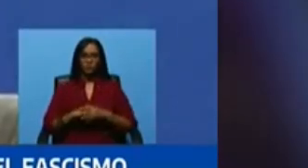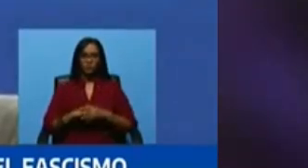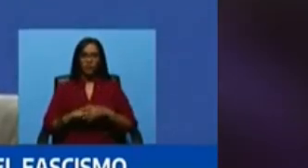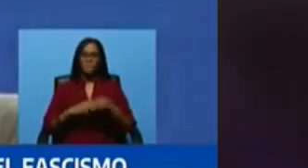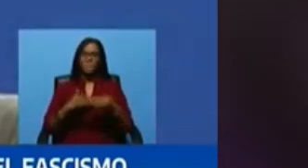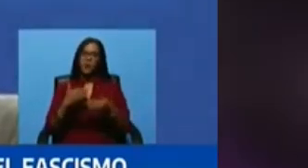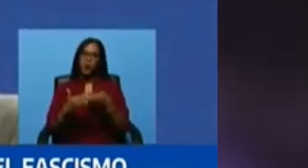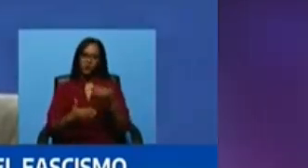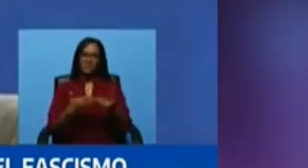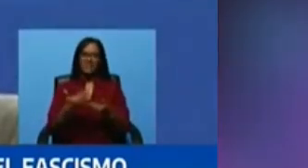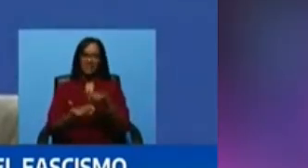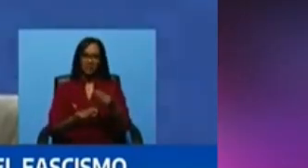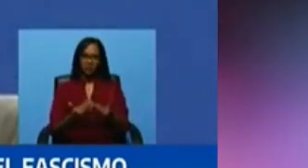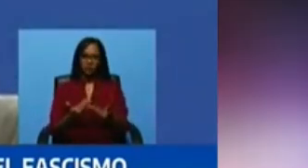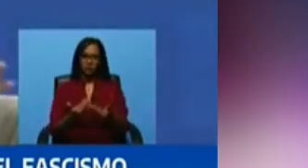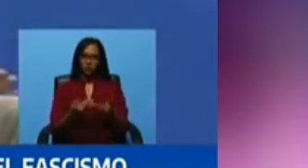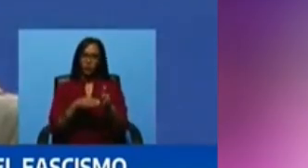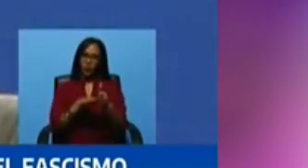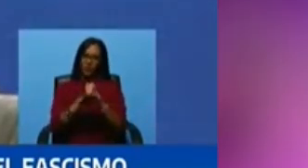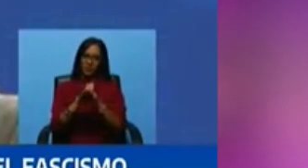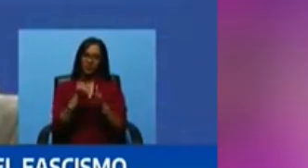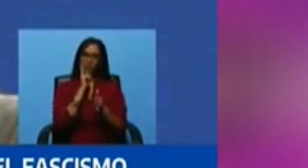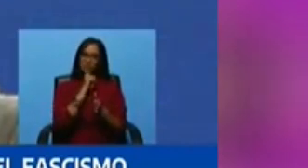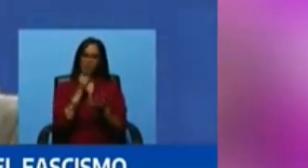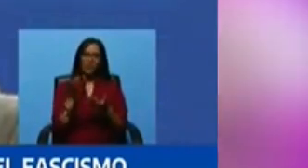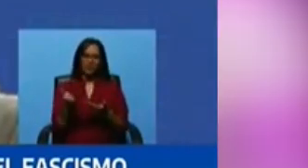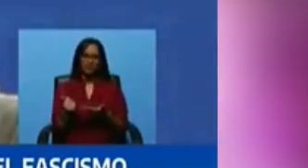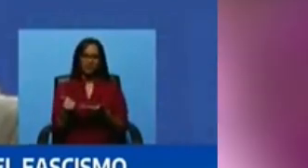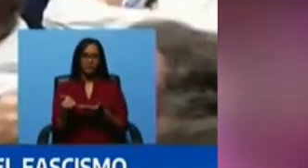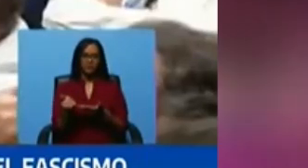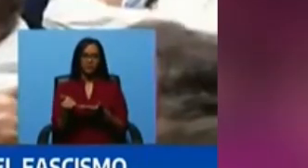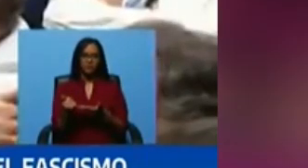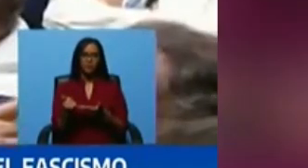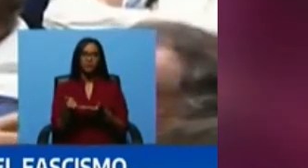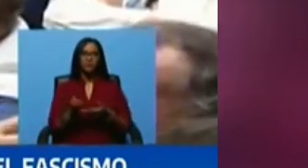procesos progresistas, lo llaman así,